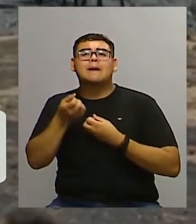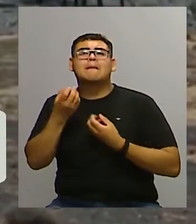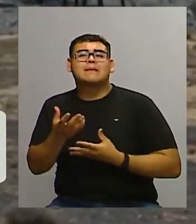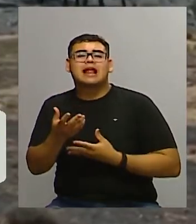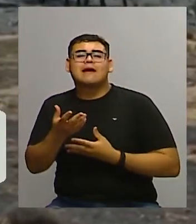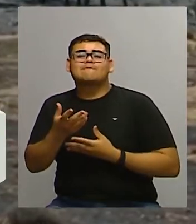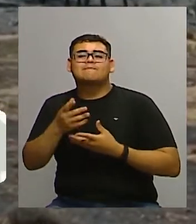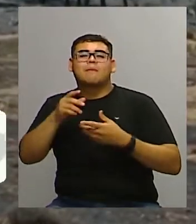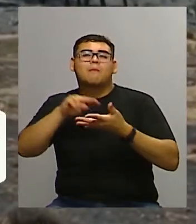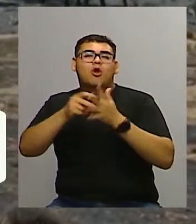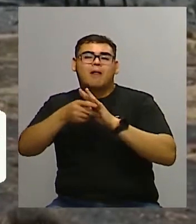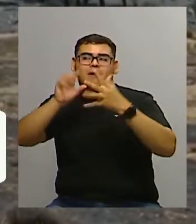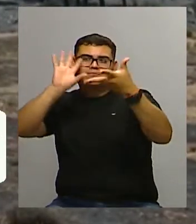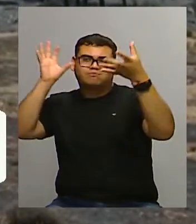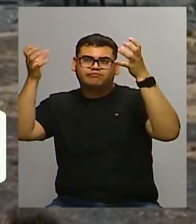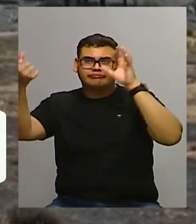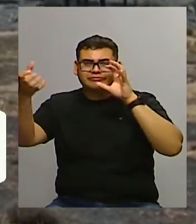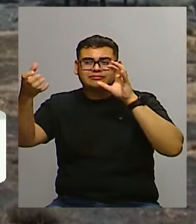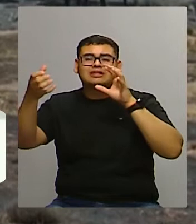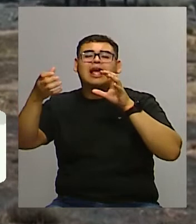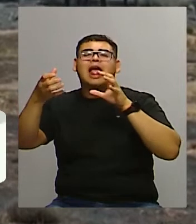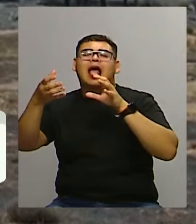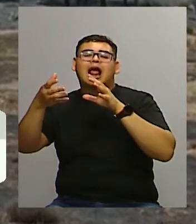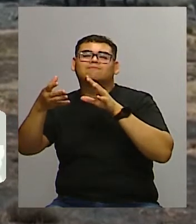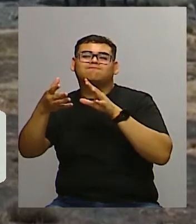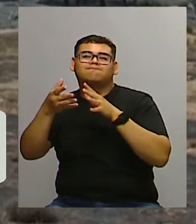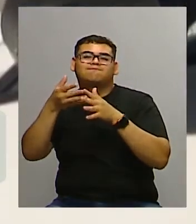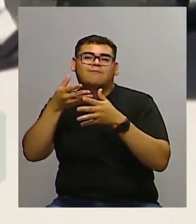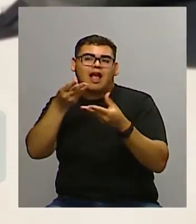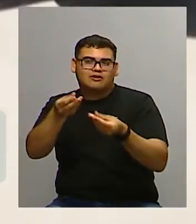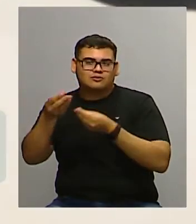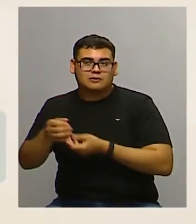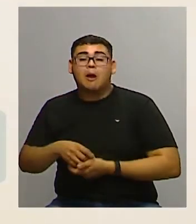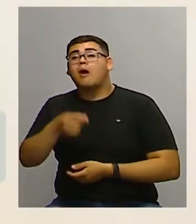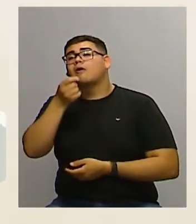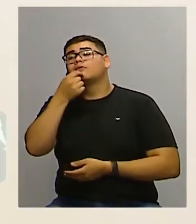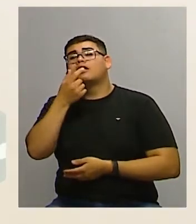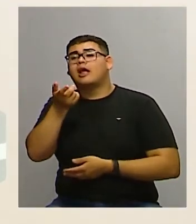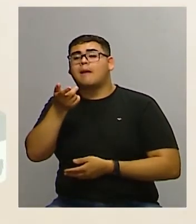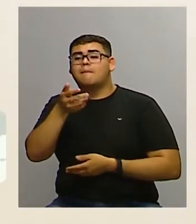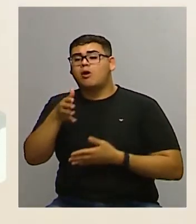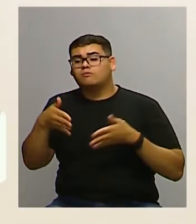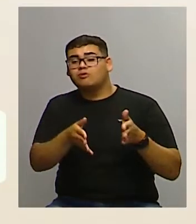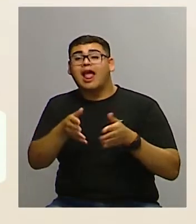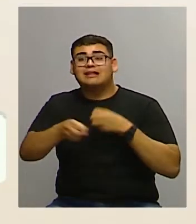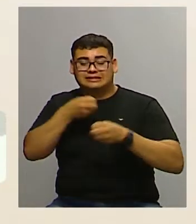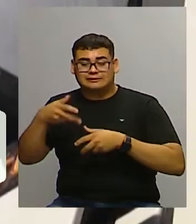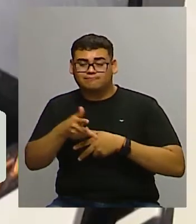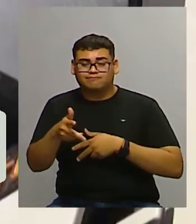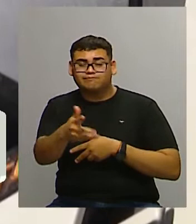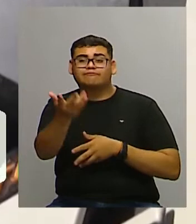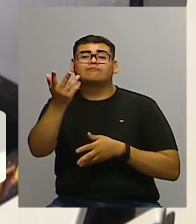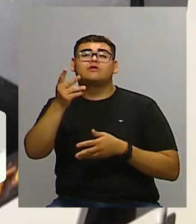la crisis climática. Esto, por ejemplo, tiene que ver con la creación de bicisendas, con cómo hacer ciudades